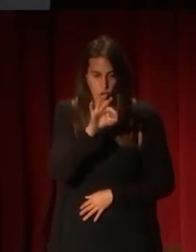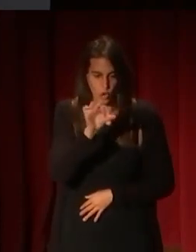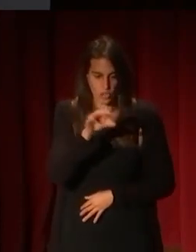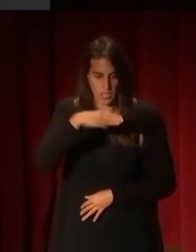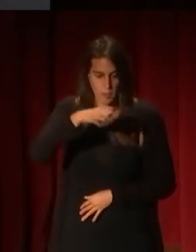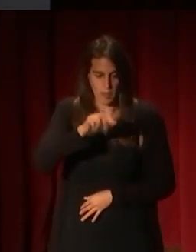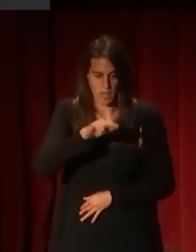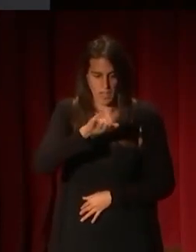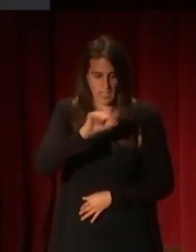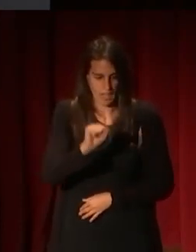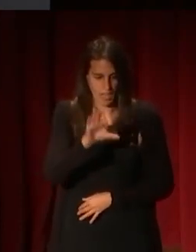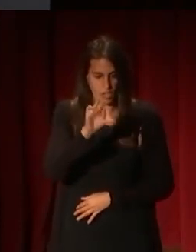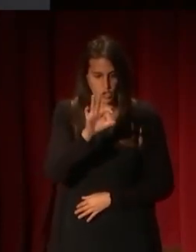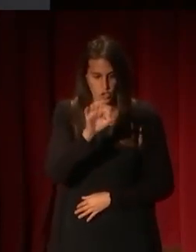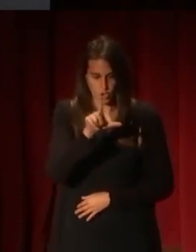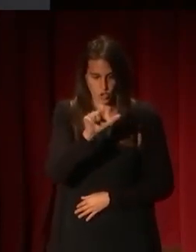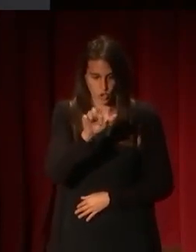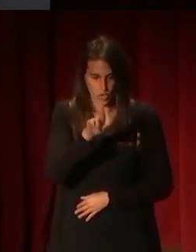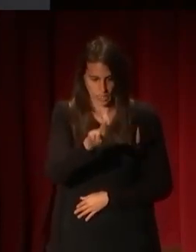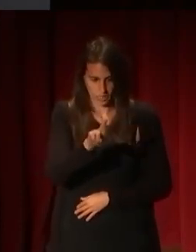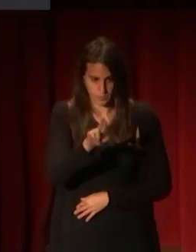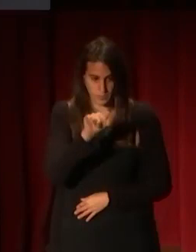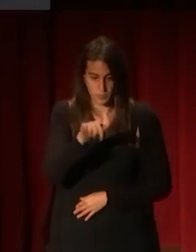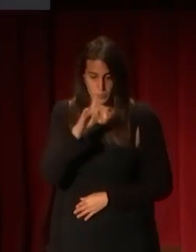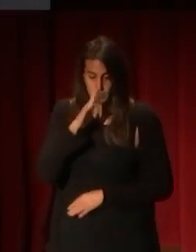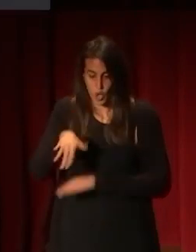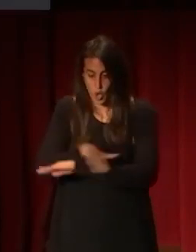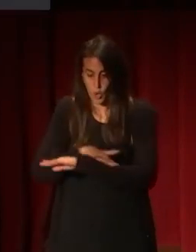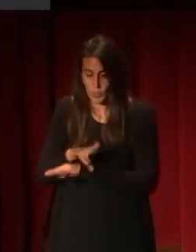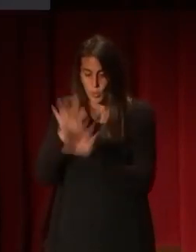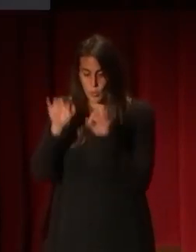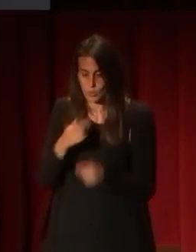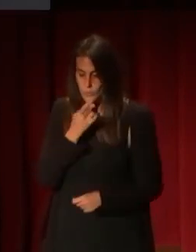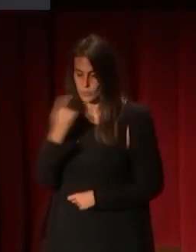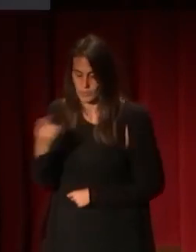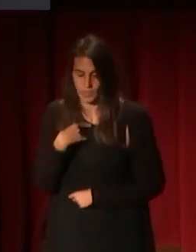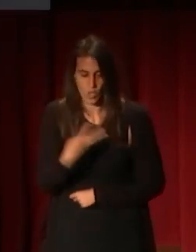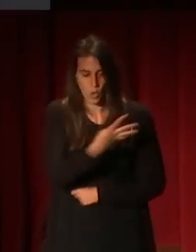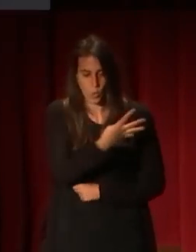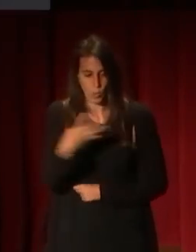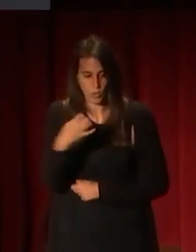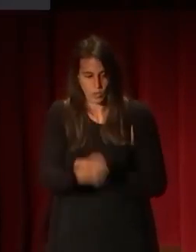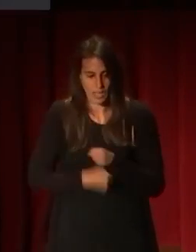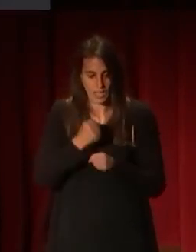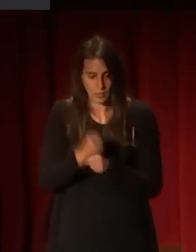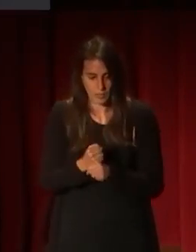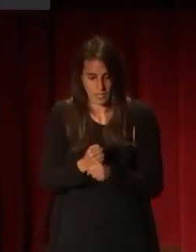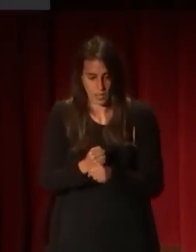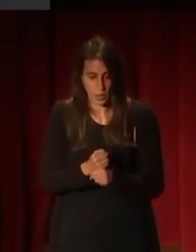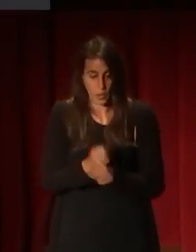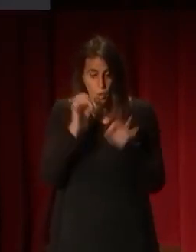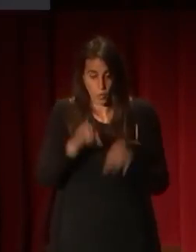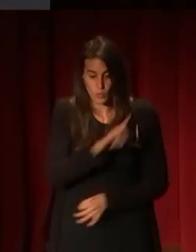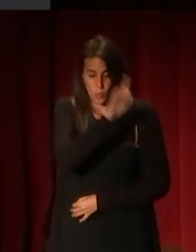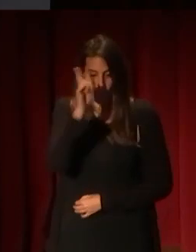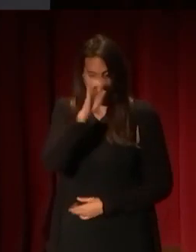a propuesta del régimen que quiere celebrar el 400 aniversario de la capitalidad de